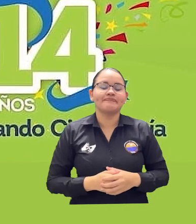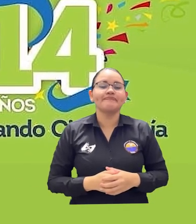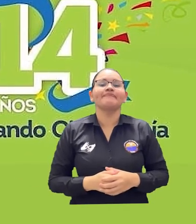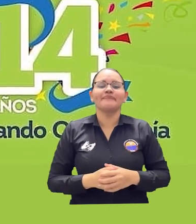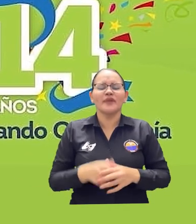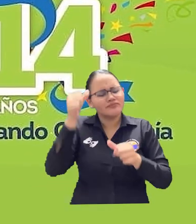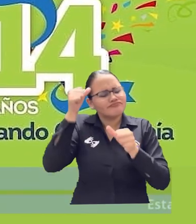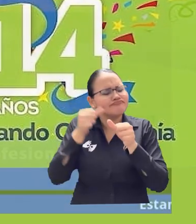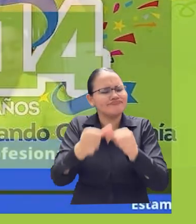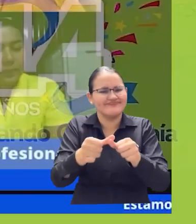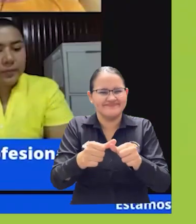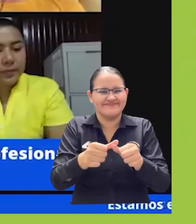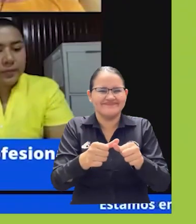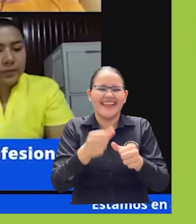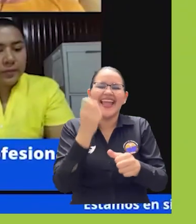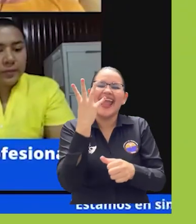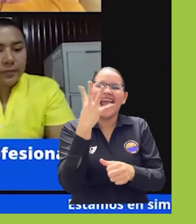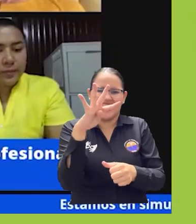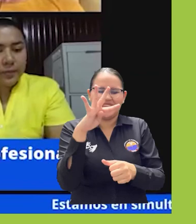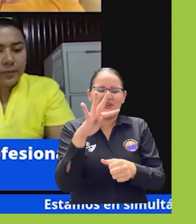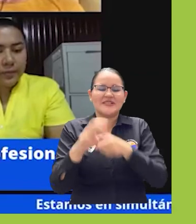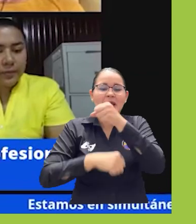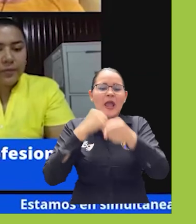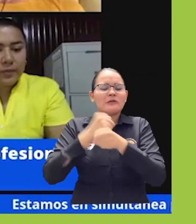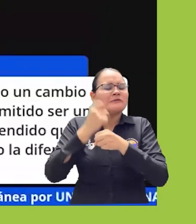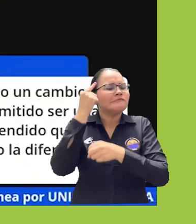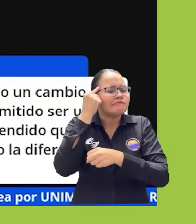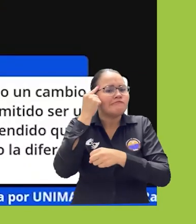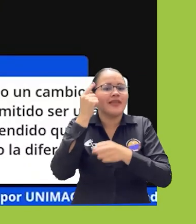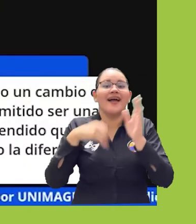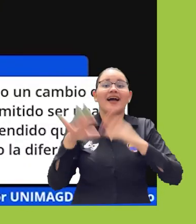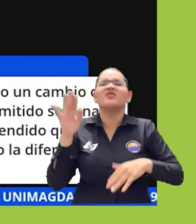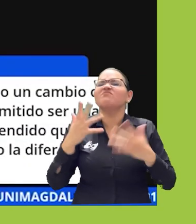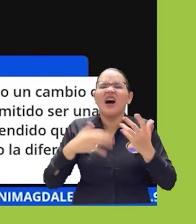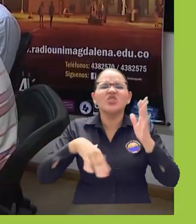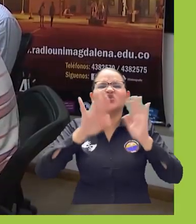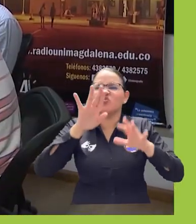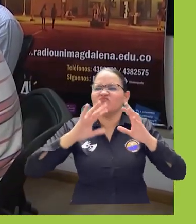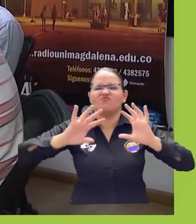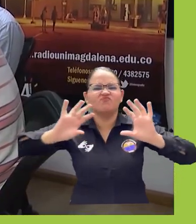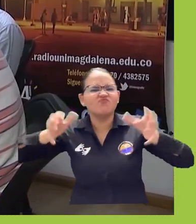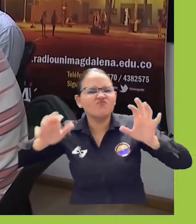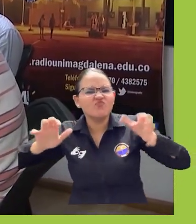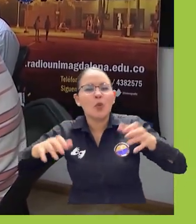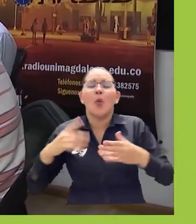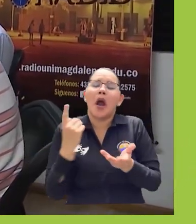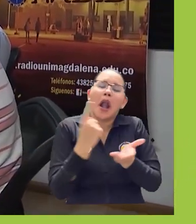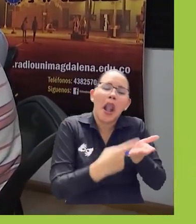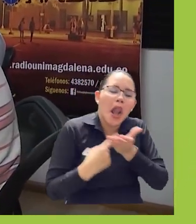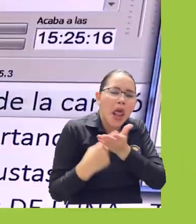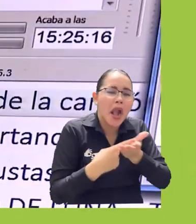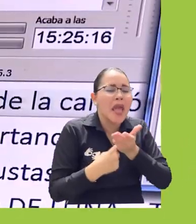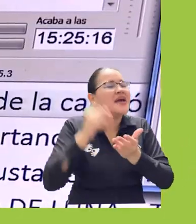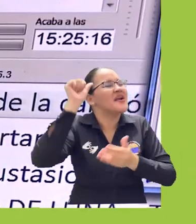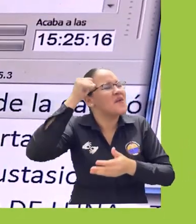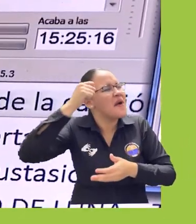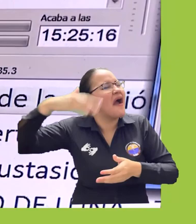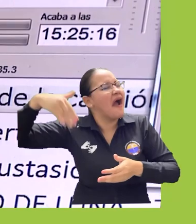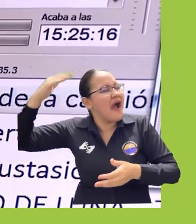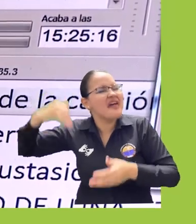emisora desarrolló una programación exclusiva que incluyó conversatorios, recuerdos de los años al aire y una parrilla